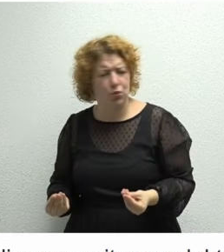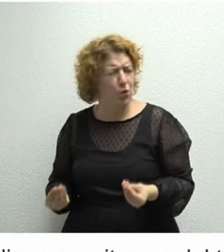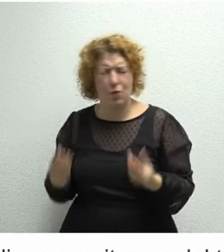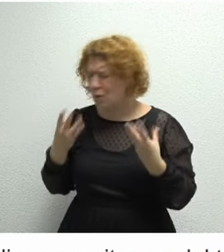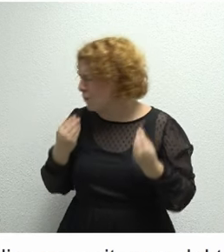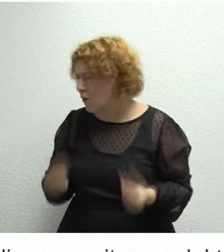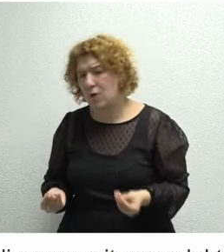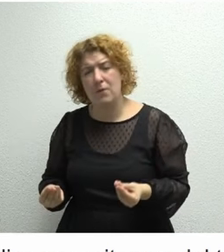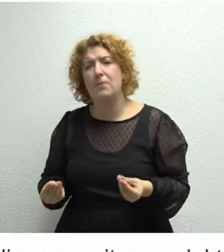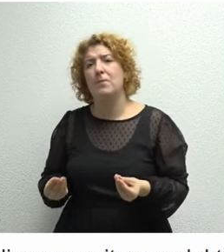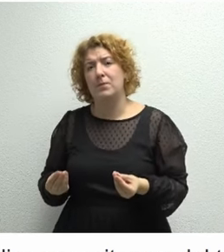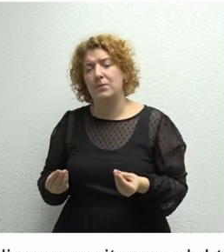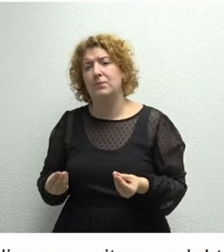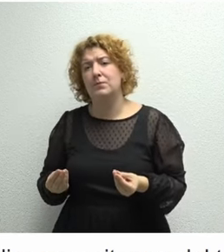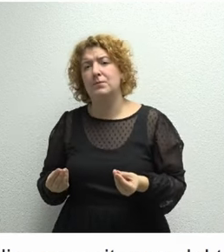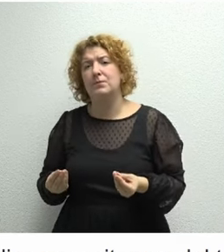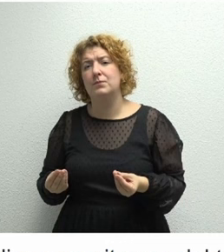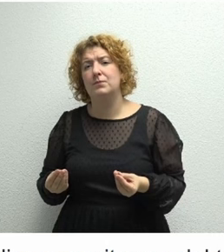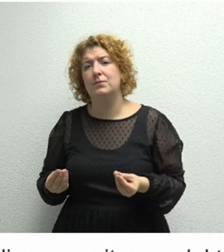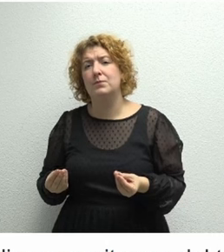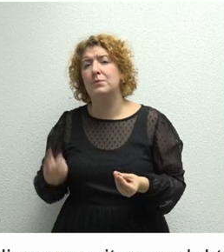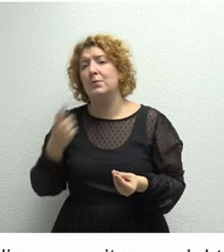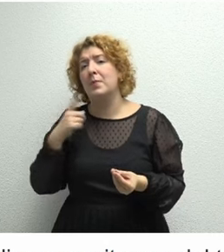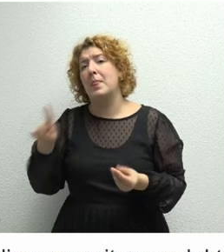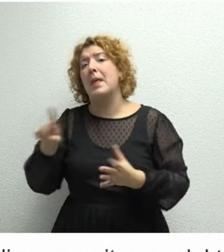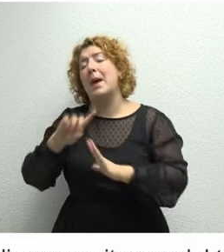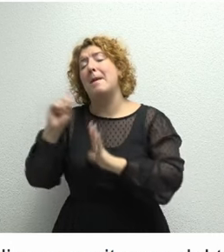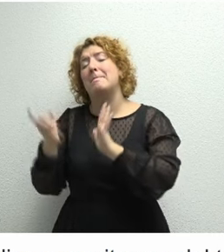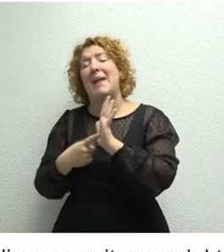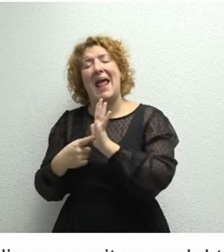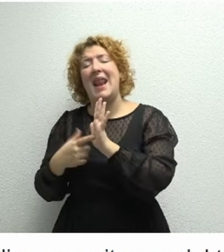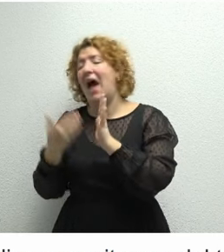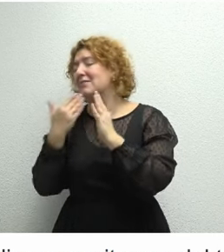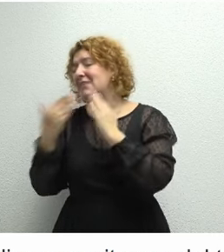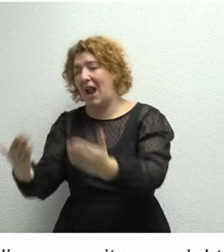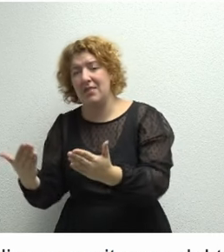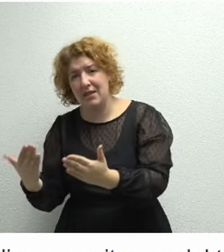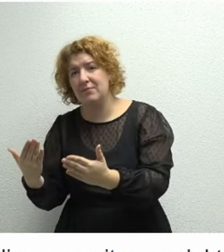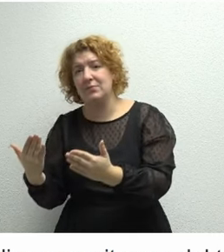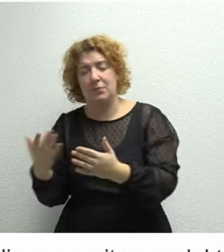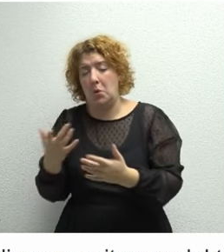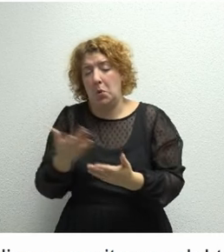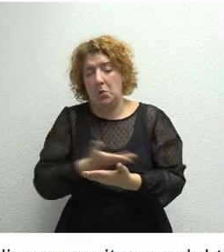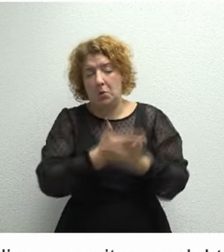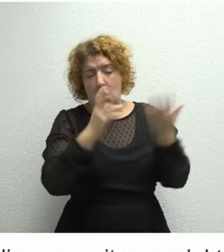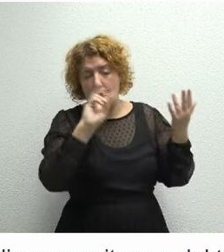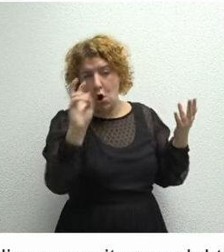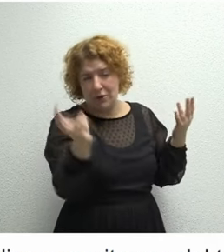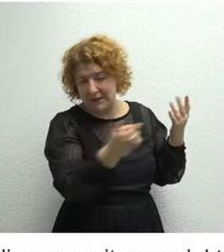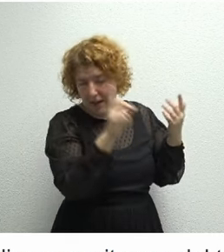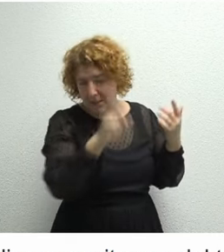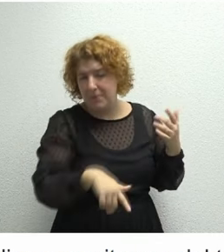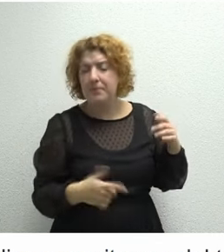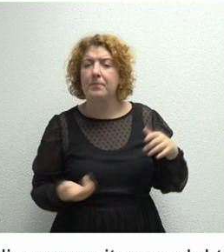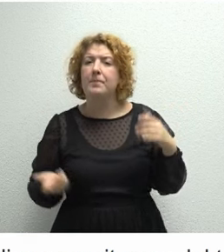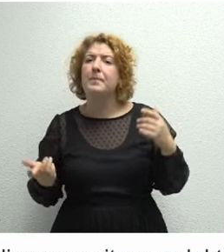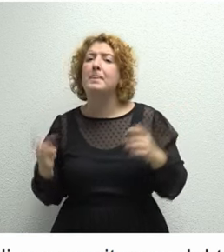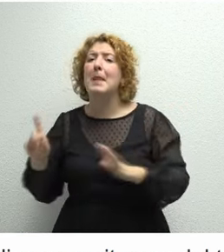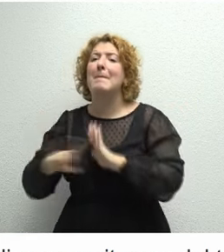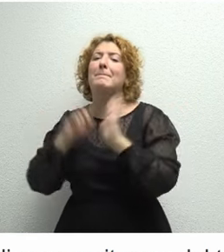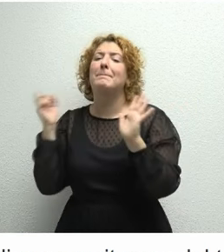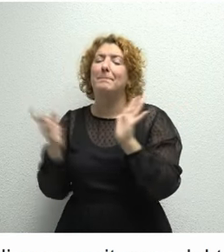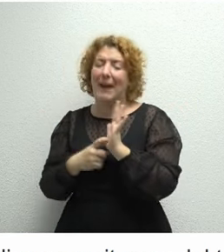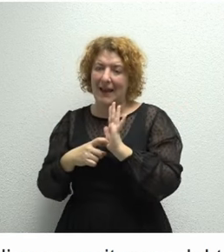que que ir acompañados de una entidad como como es en este caso plena podría ser cualquier otra porque hay otras grandes entidades No pero en este